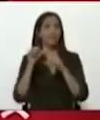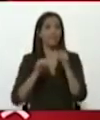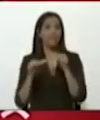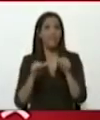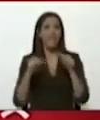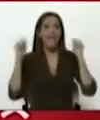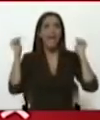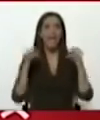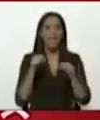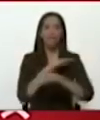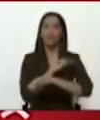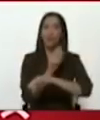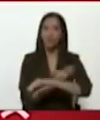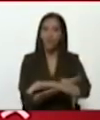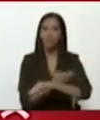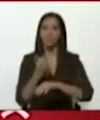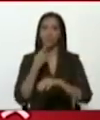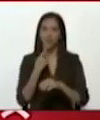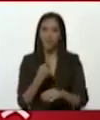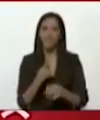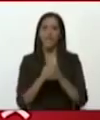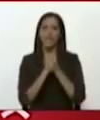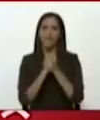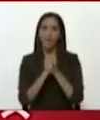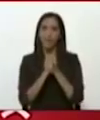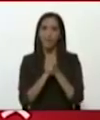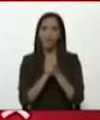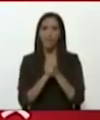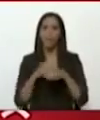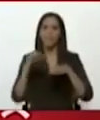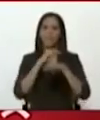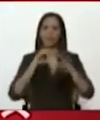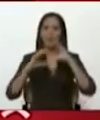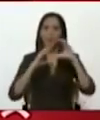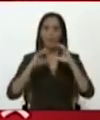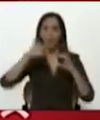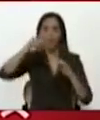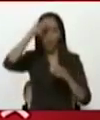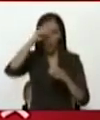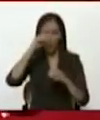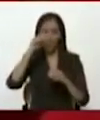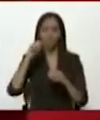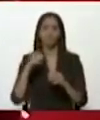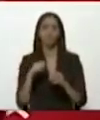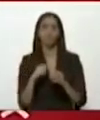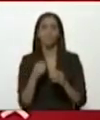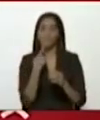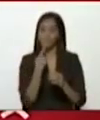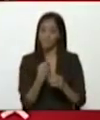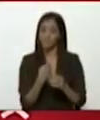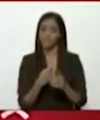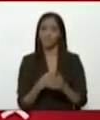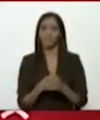Ajá. Aquí hay una fuerza, lo decía el camarada ministro de Comunicación, Jorge Rodríguez, ayer. Sea lo siguiente. Hay una